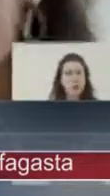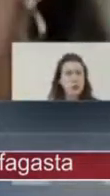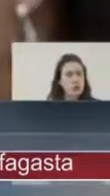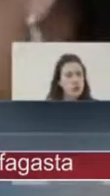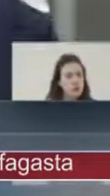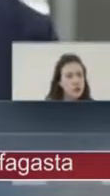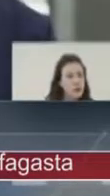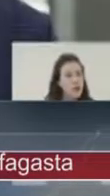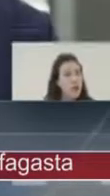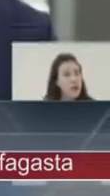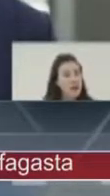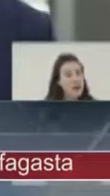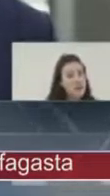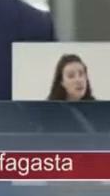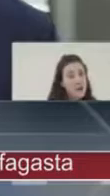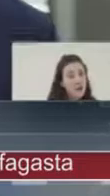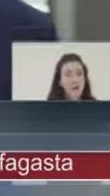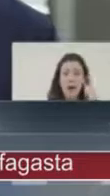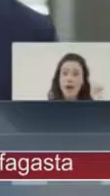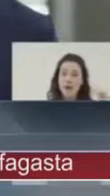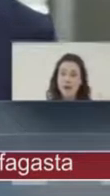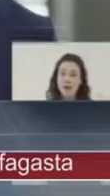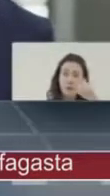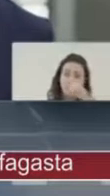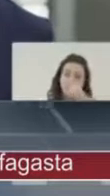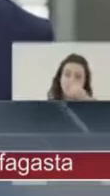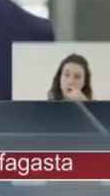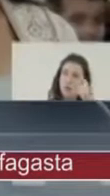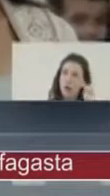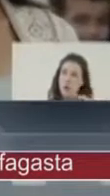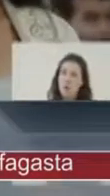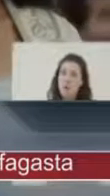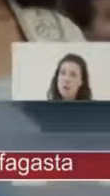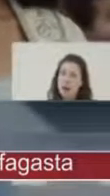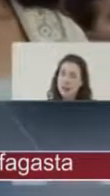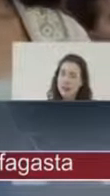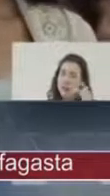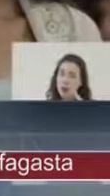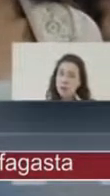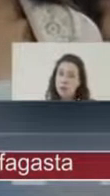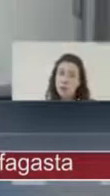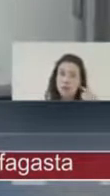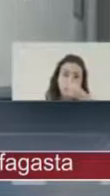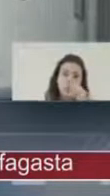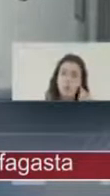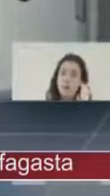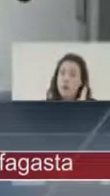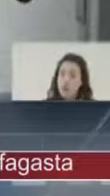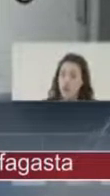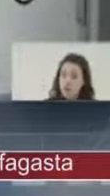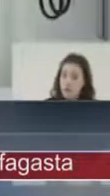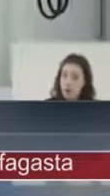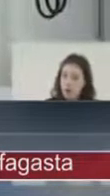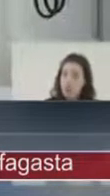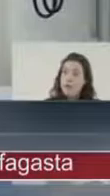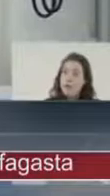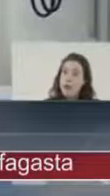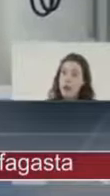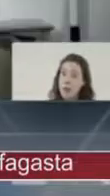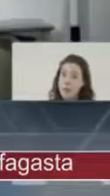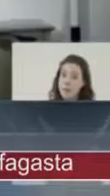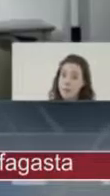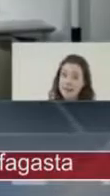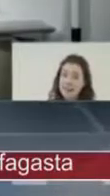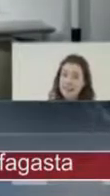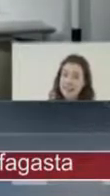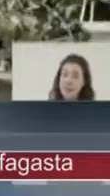va a implicar una serie de inyección de recursos financiero y humano para dar una mayor